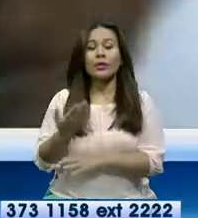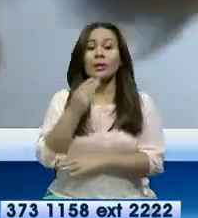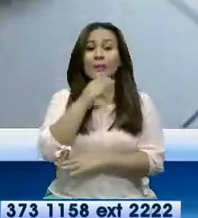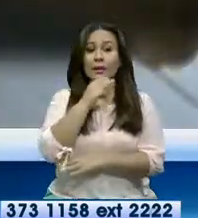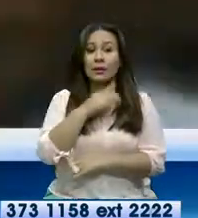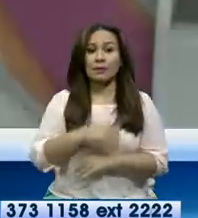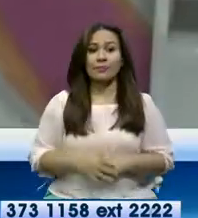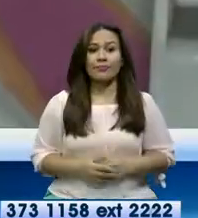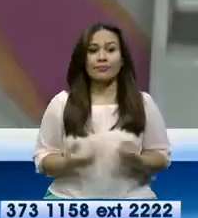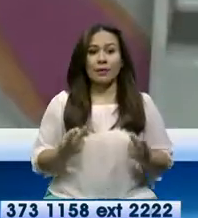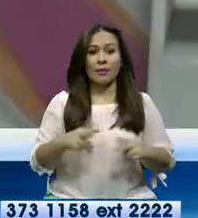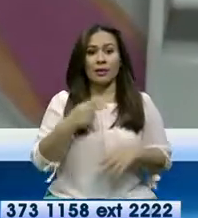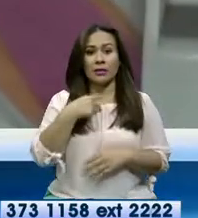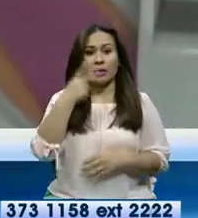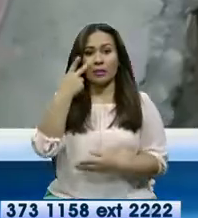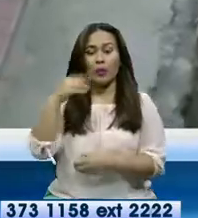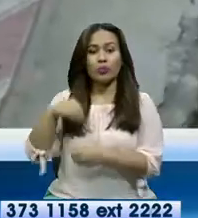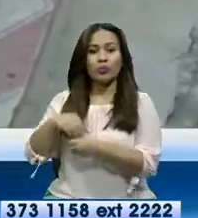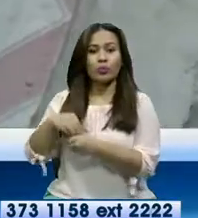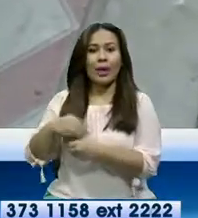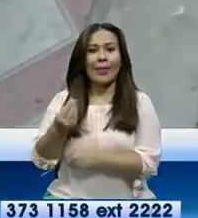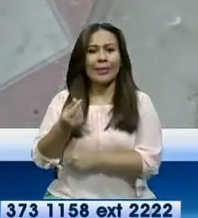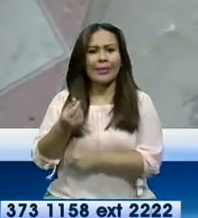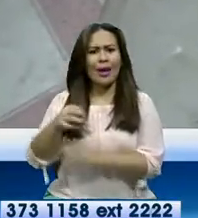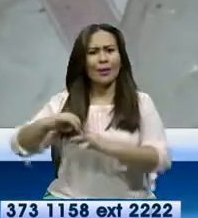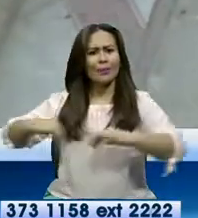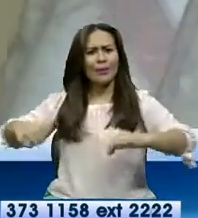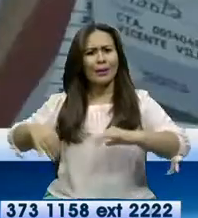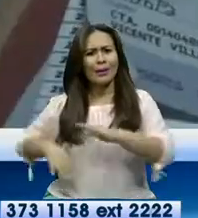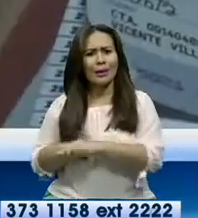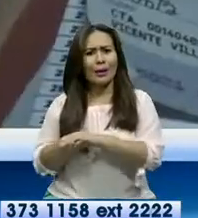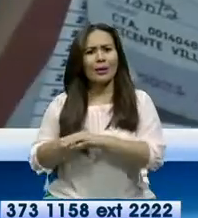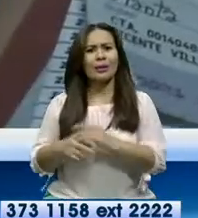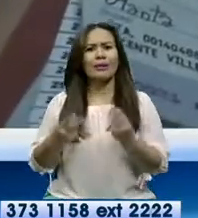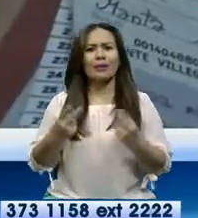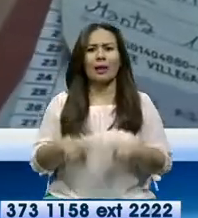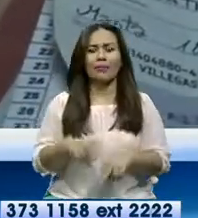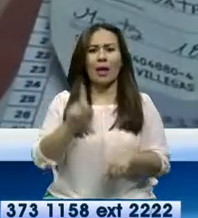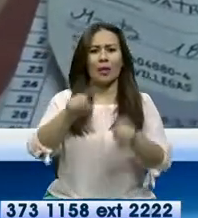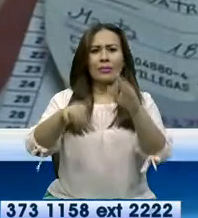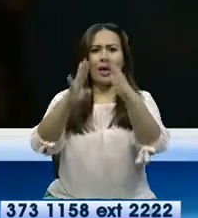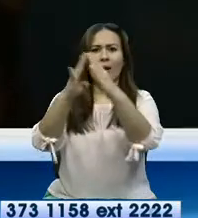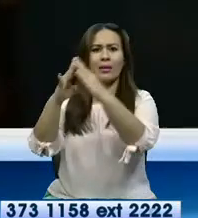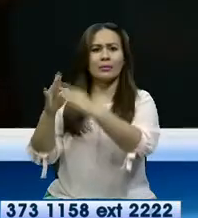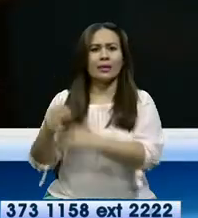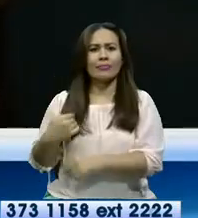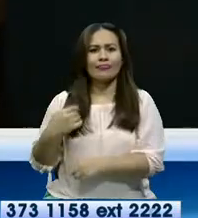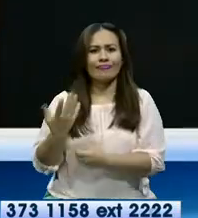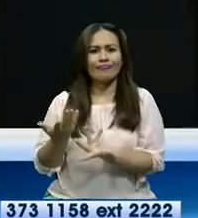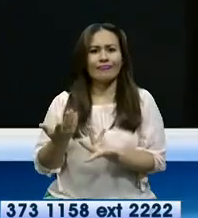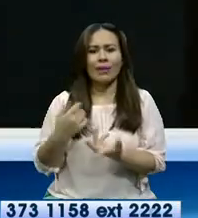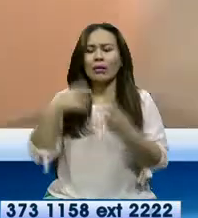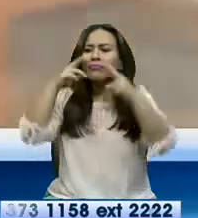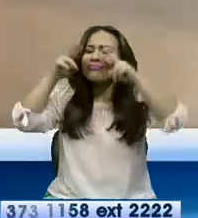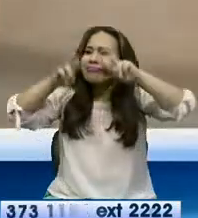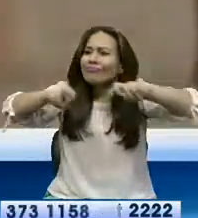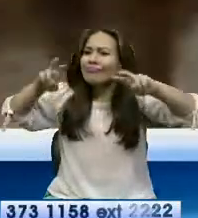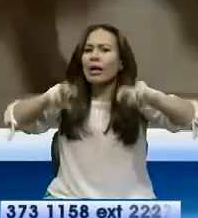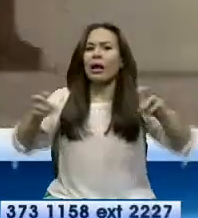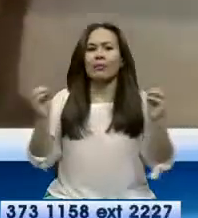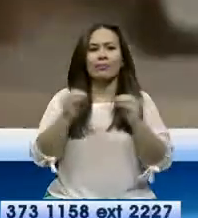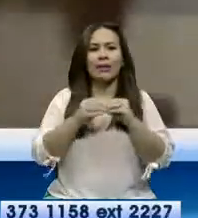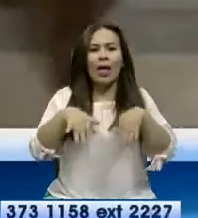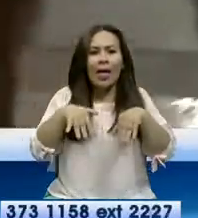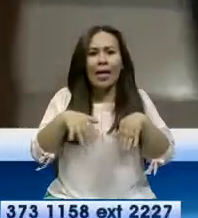También se encontró caletas para guardar dinero bajo la tierra y algunas viviendas durante el operativo ya no estaban habitadas. Con los